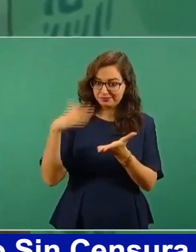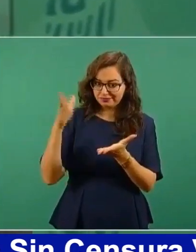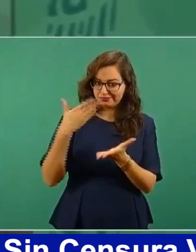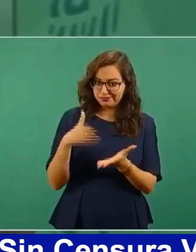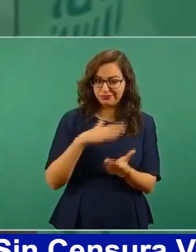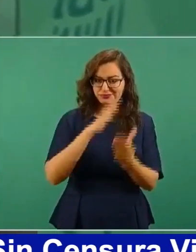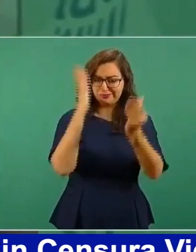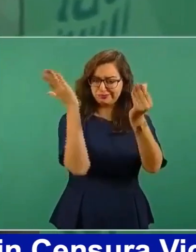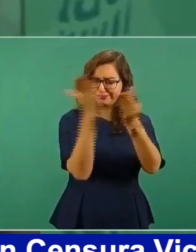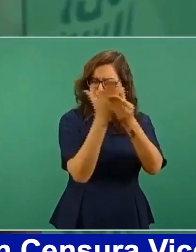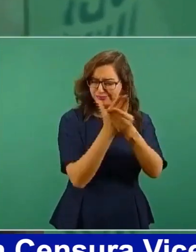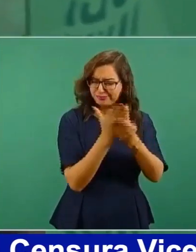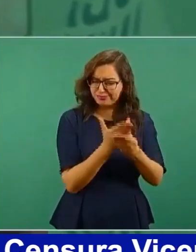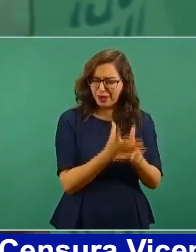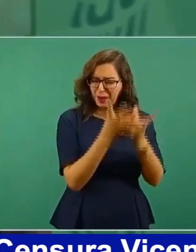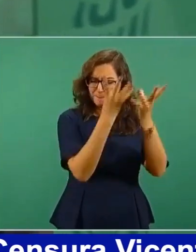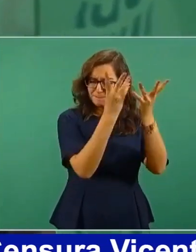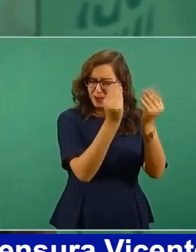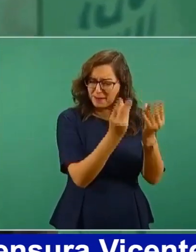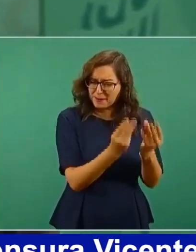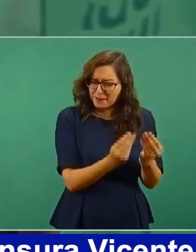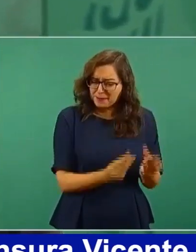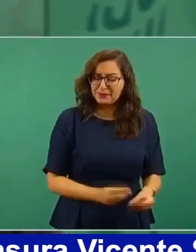hojas o cuartillas, ¿no?